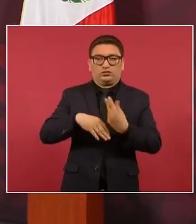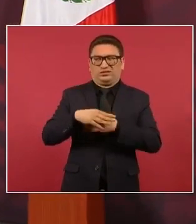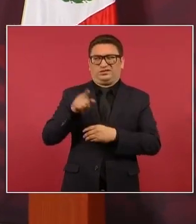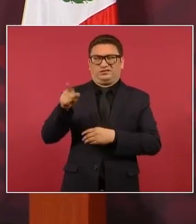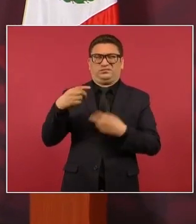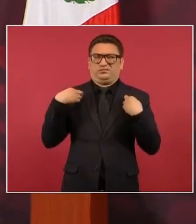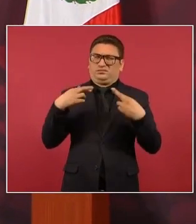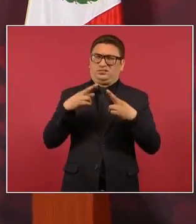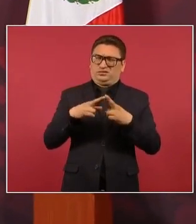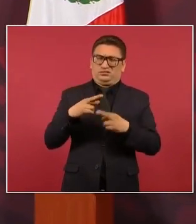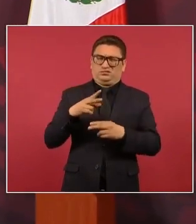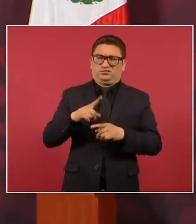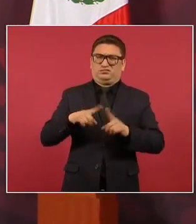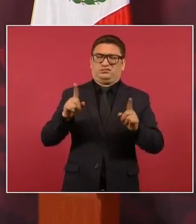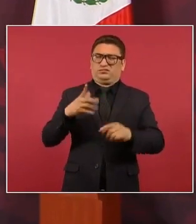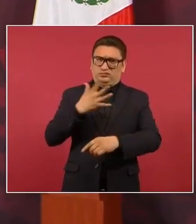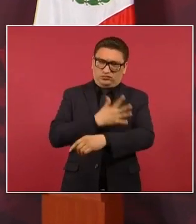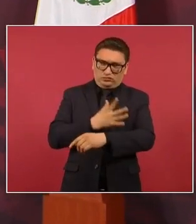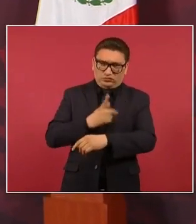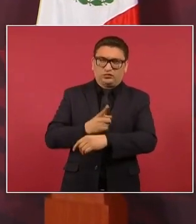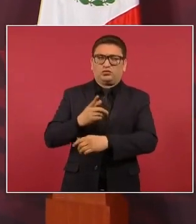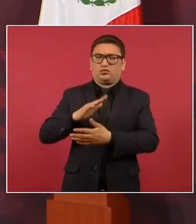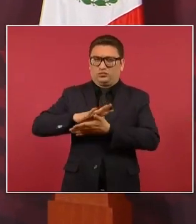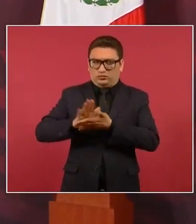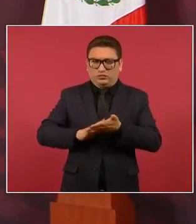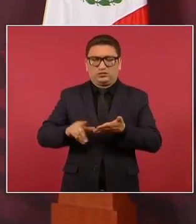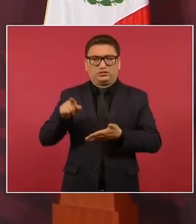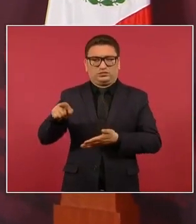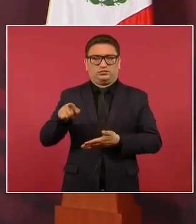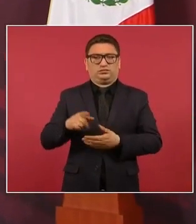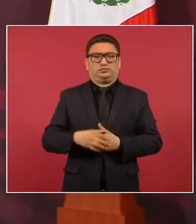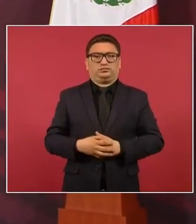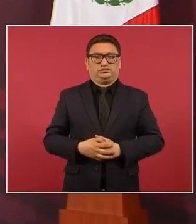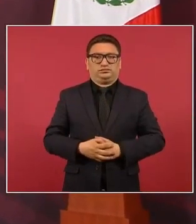honesto, humilde,